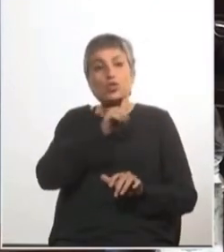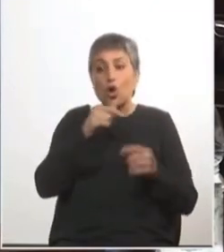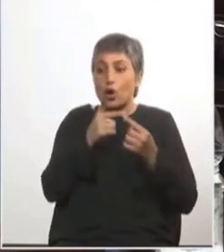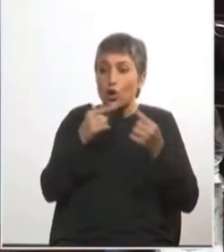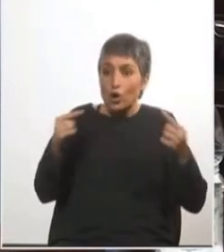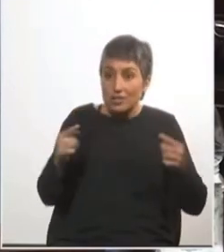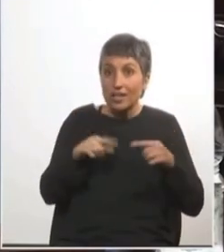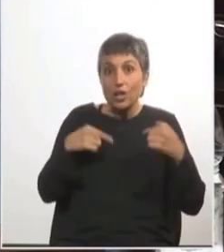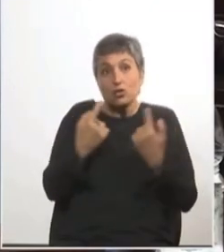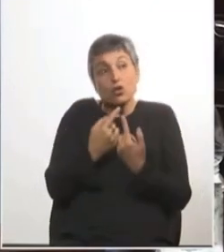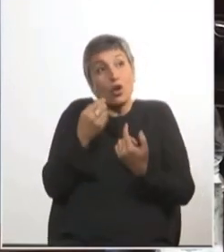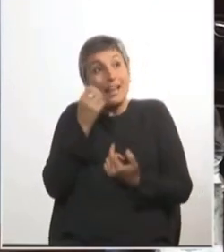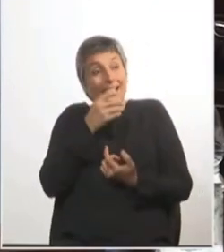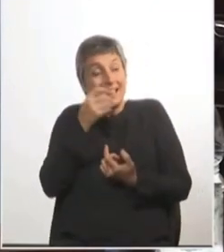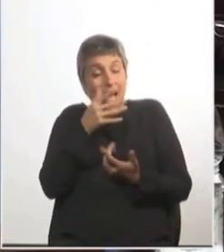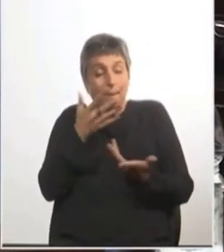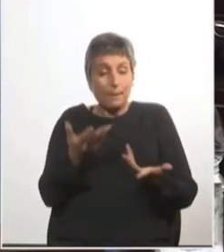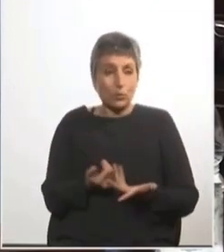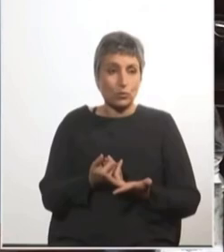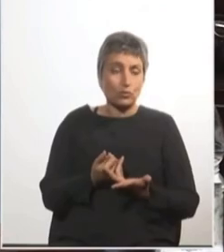que nosotros criticábamos,